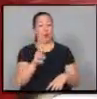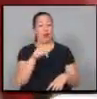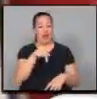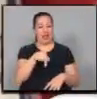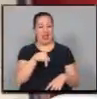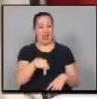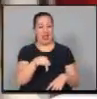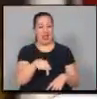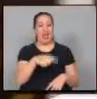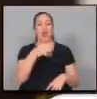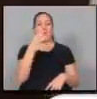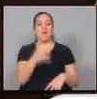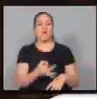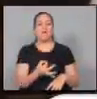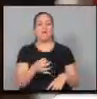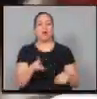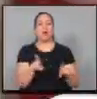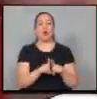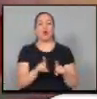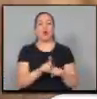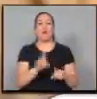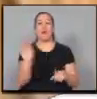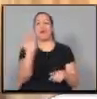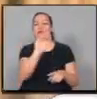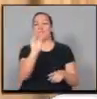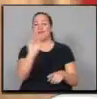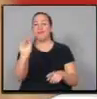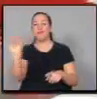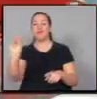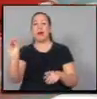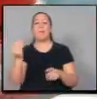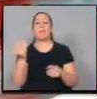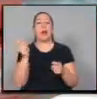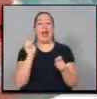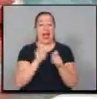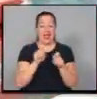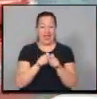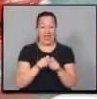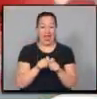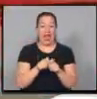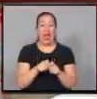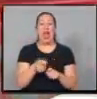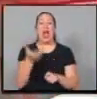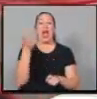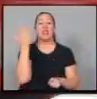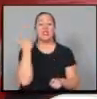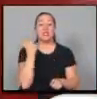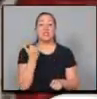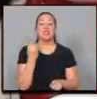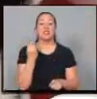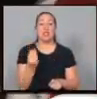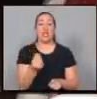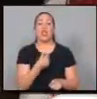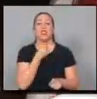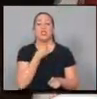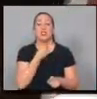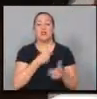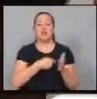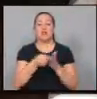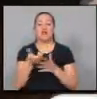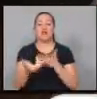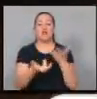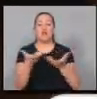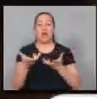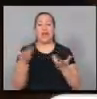que intentaron de alguna manera lijarlo para repararlo, en el día de ayer quisieron prenderlo fuego. Es un